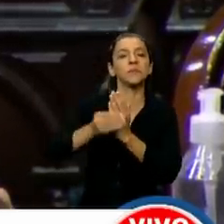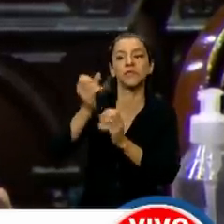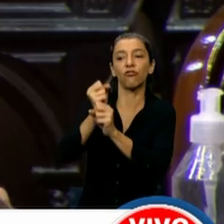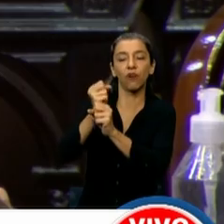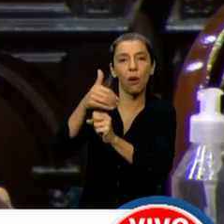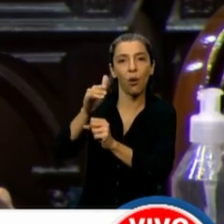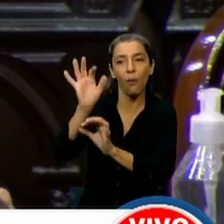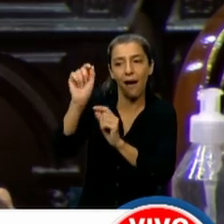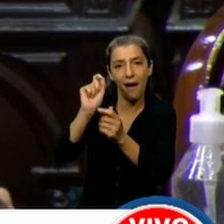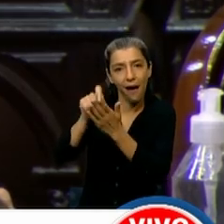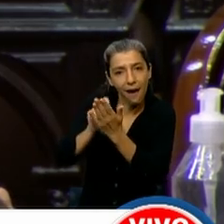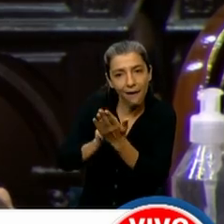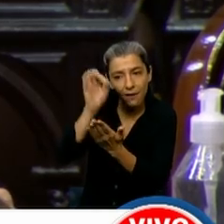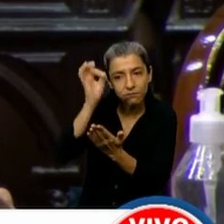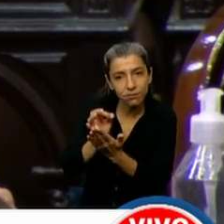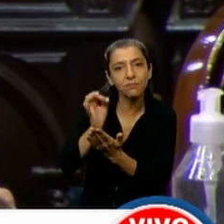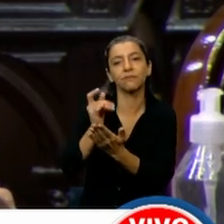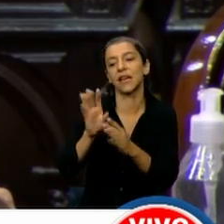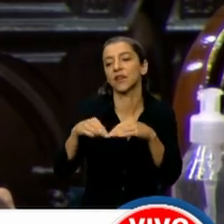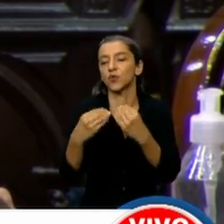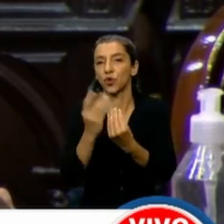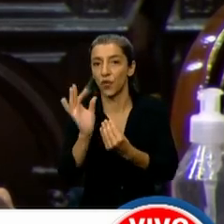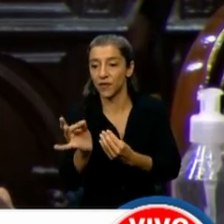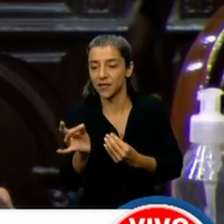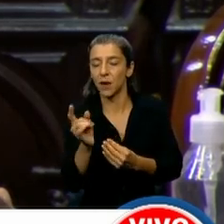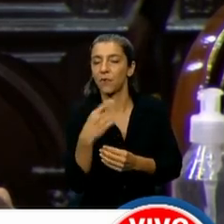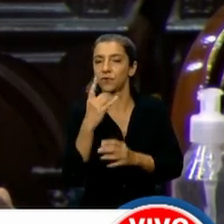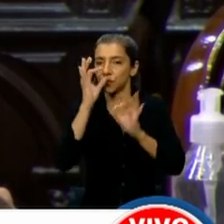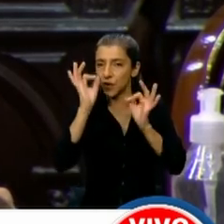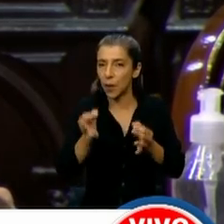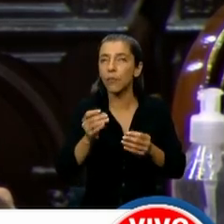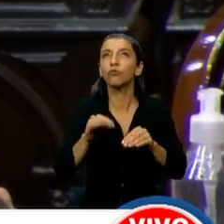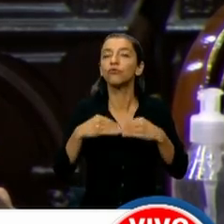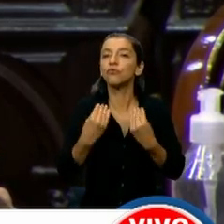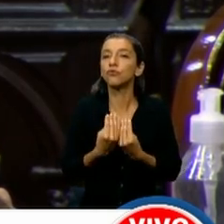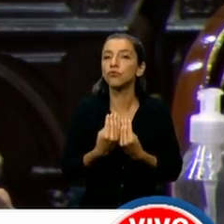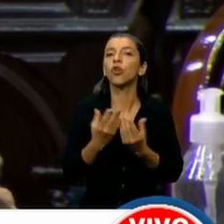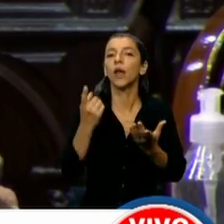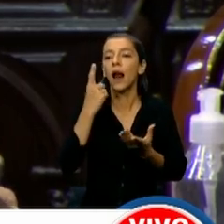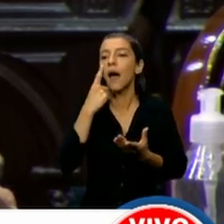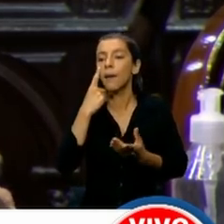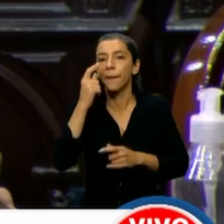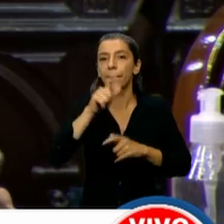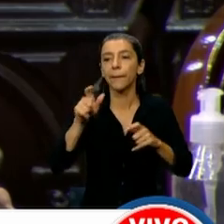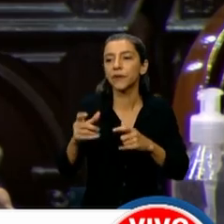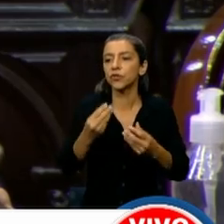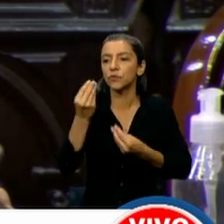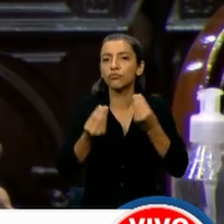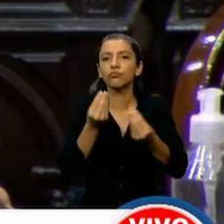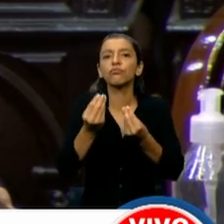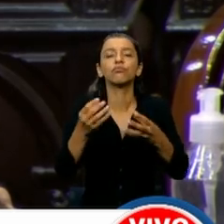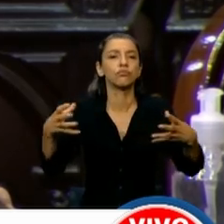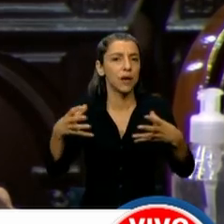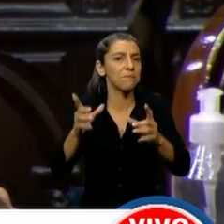que va a dar de resultado ahora en diciembre vamos a terminar de completar la recuperación del empleo registrado privado